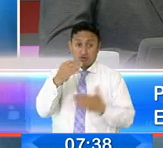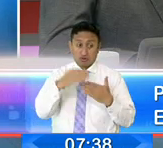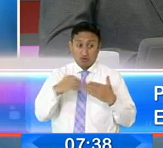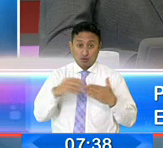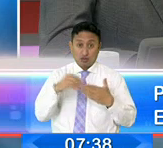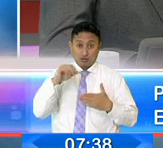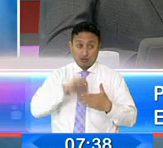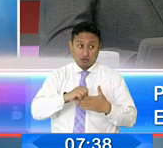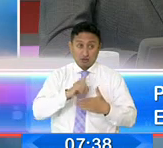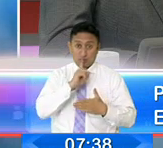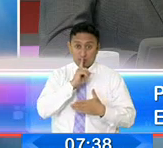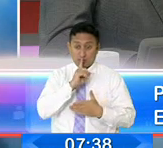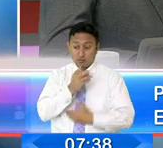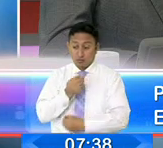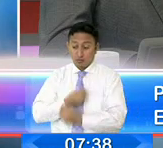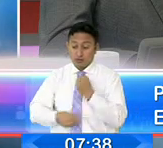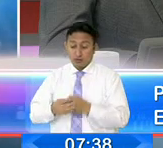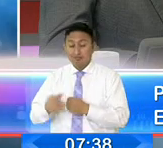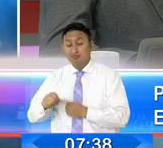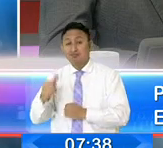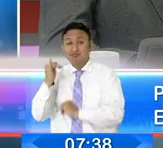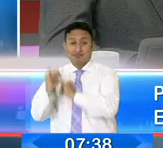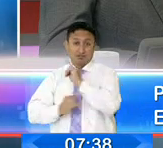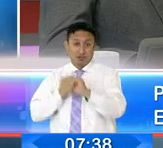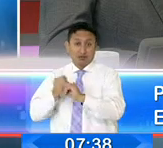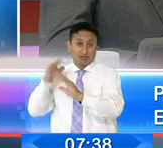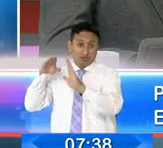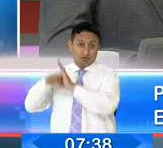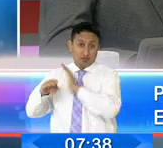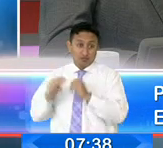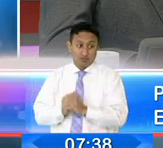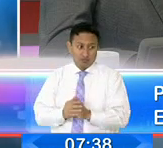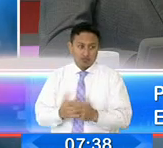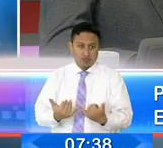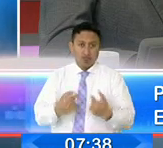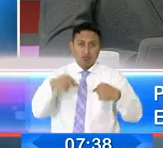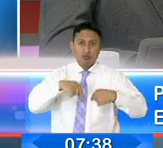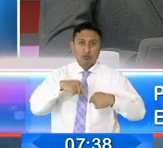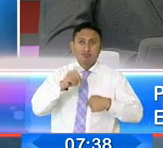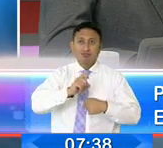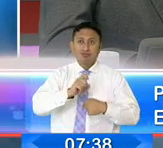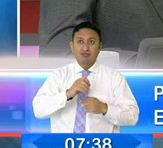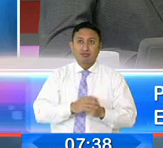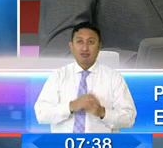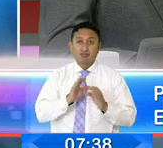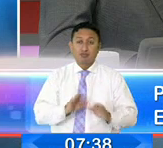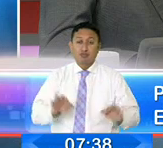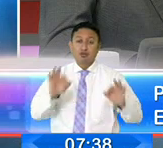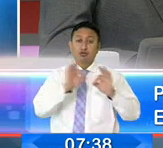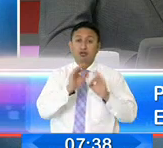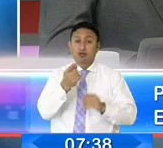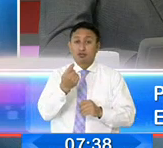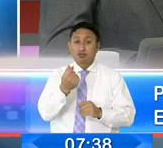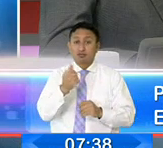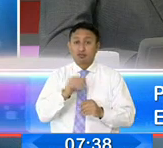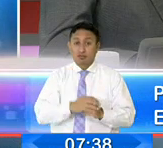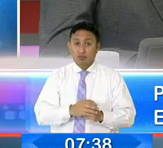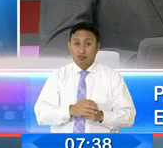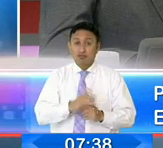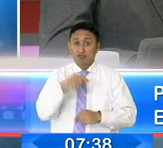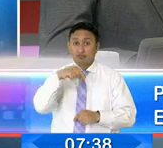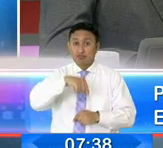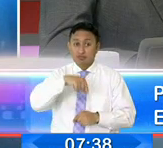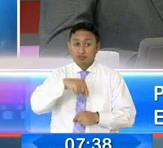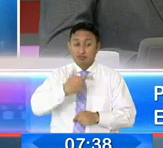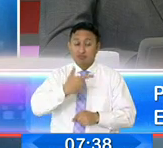economía ecuatoriana, precisamente en estos momentos donde la liquidez es medular para mantener precisamente